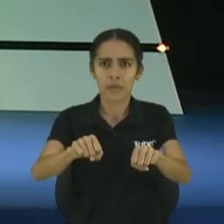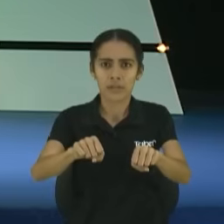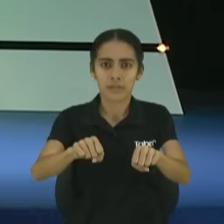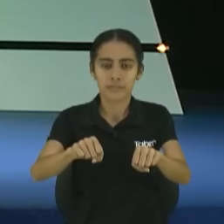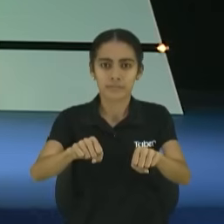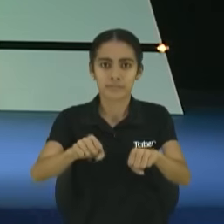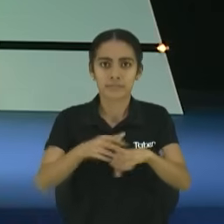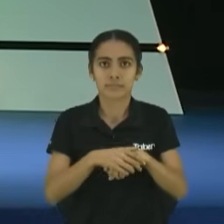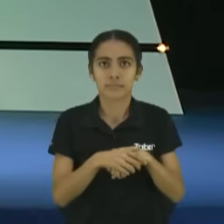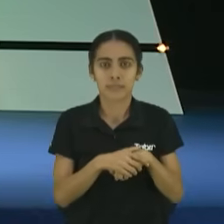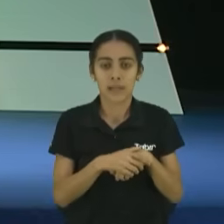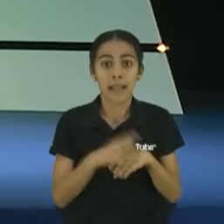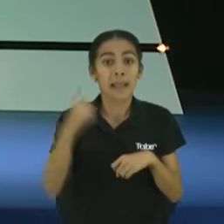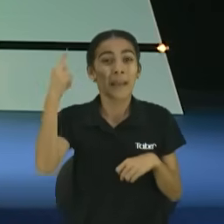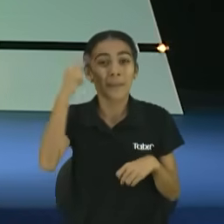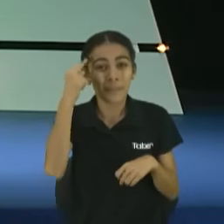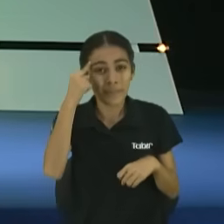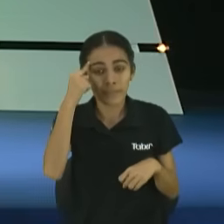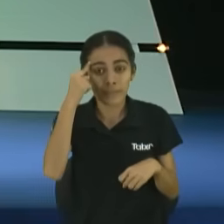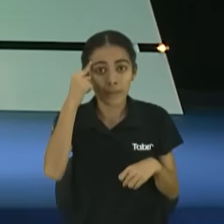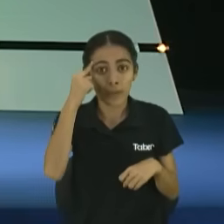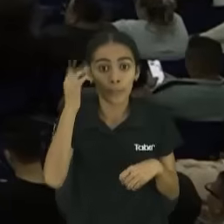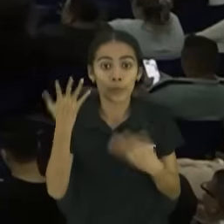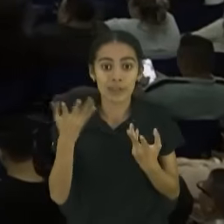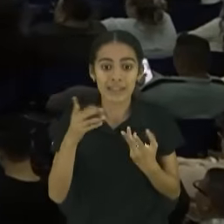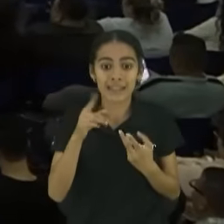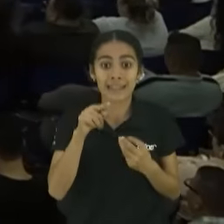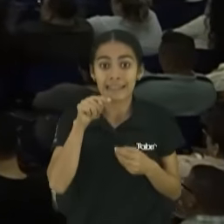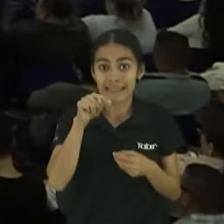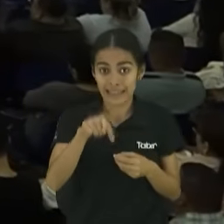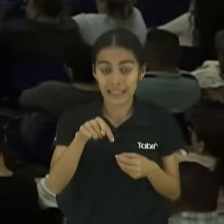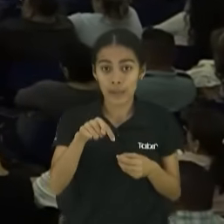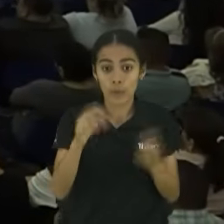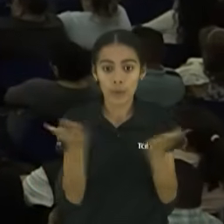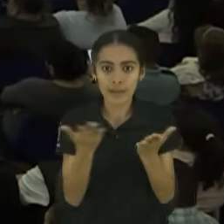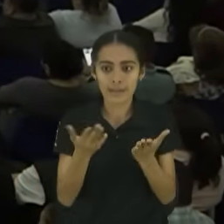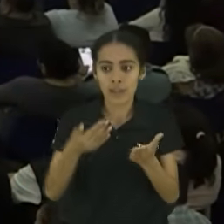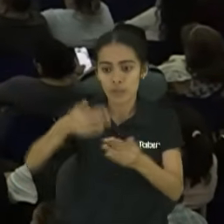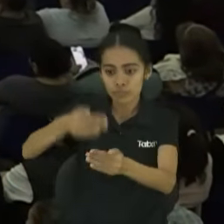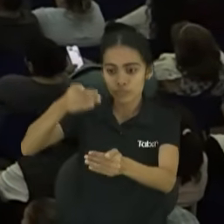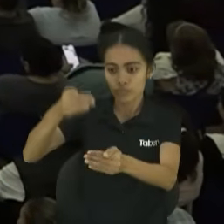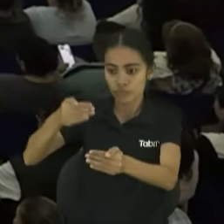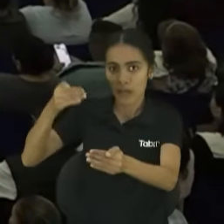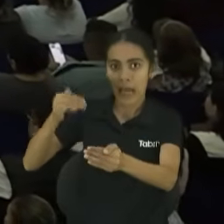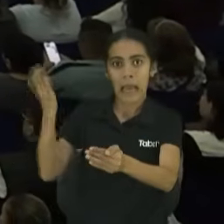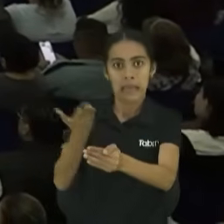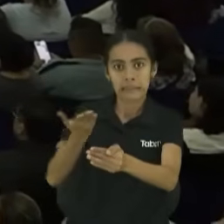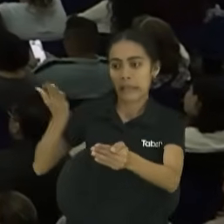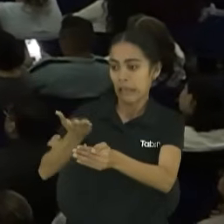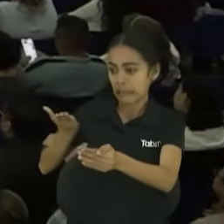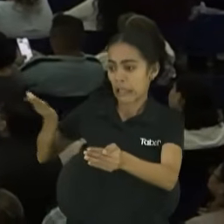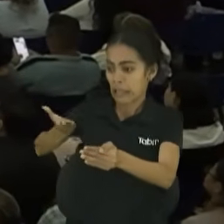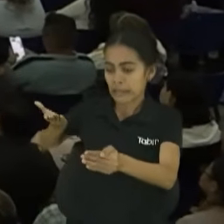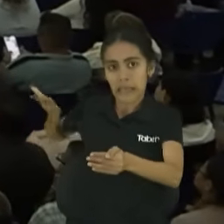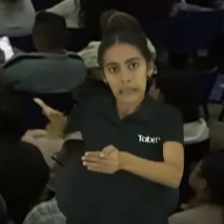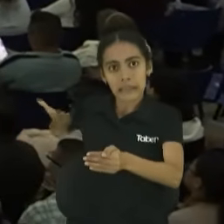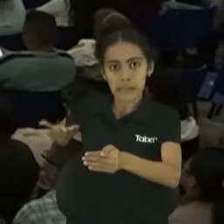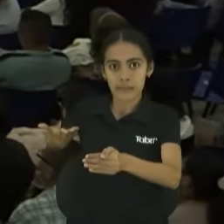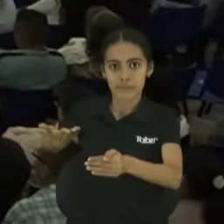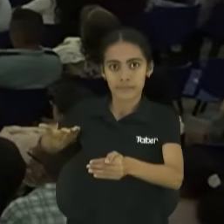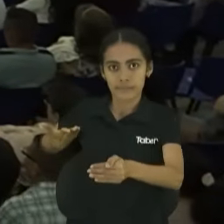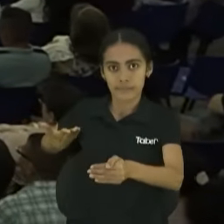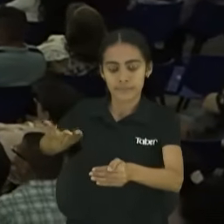hace. Él piensa, porque si él lo hace, el que va atrás sigue, el que va atrás sigue, el que va atrás sigue, el que va atrás sigue, y causa un regadal de todo.